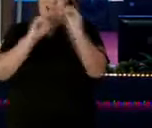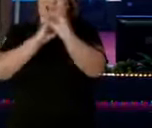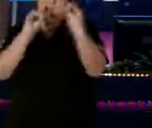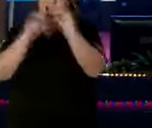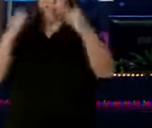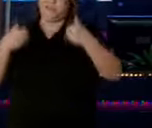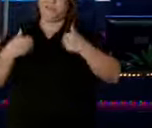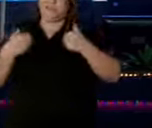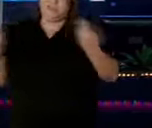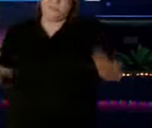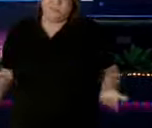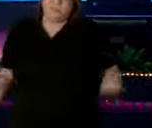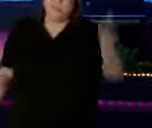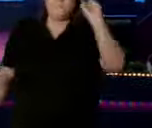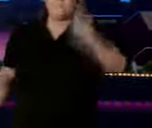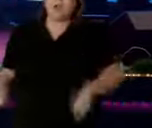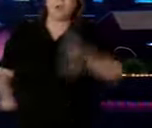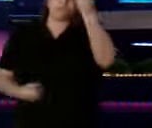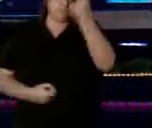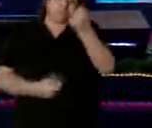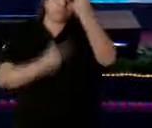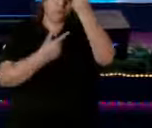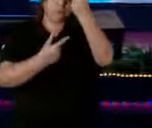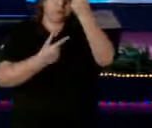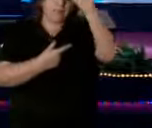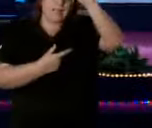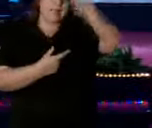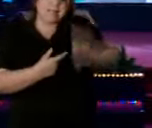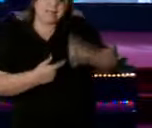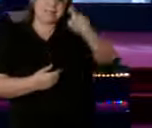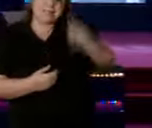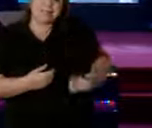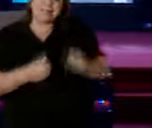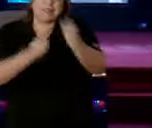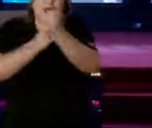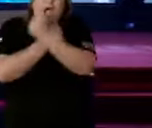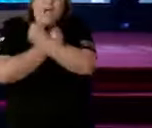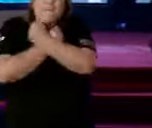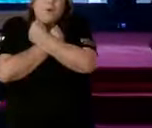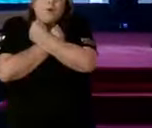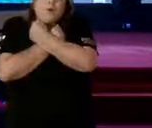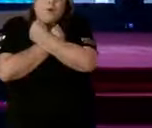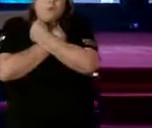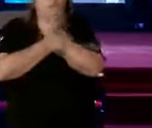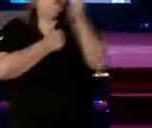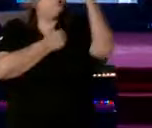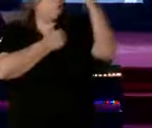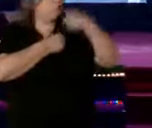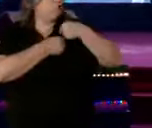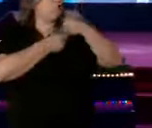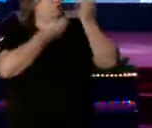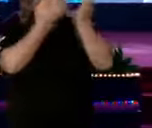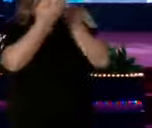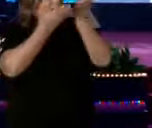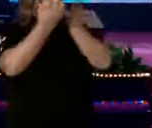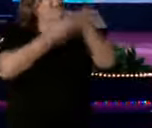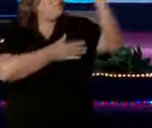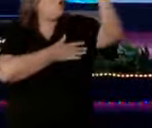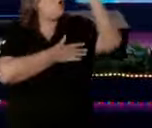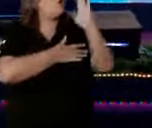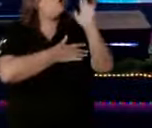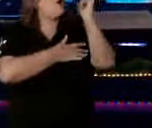Lo perdió todo, ¿me entendió? Porque sin amor no se puede. Yo sirvo por amor. Yo le sirvo al Señor por amor. Lo amo a Él y los amo a